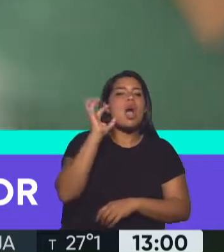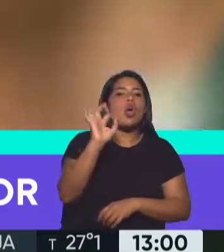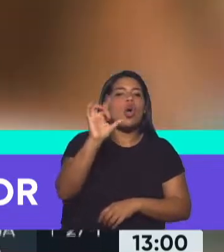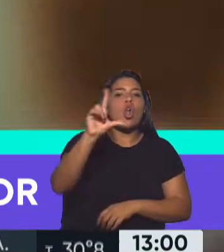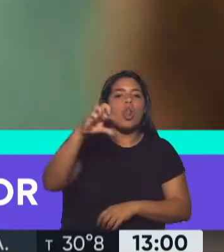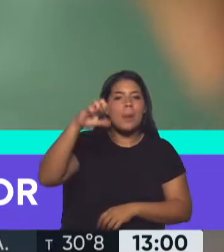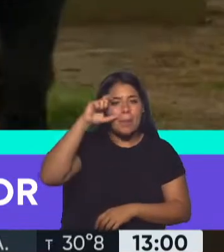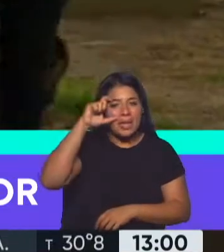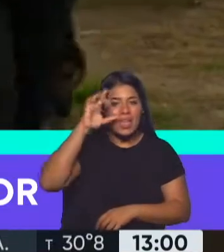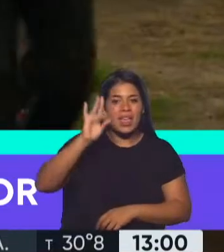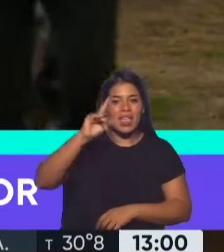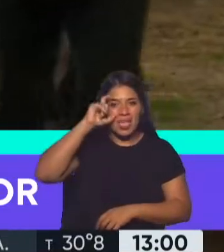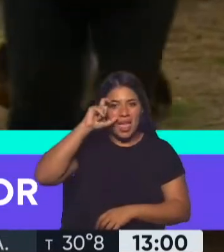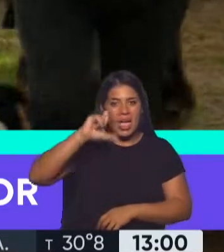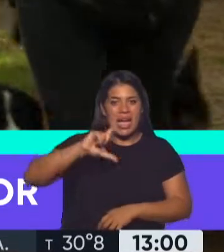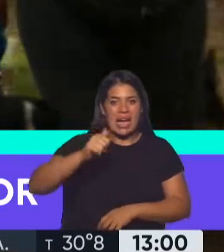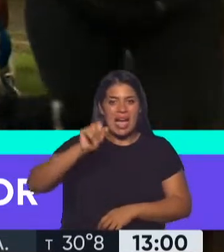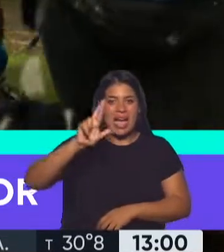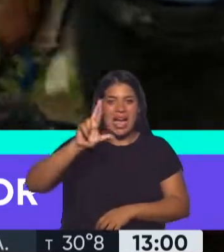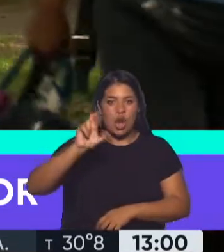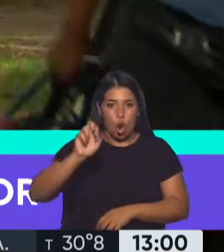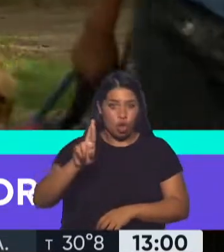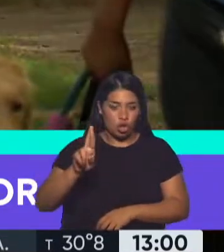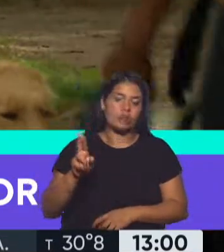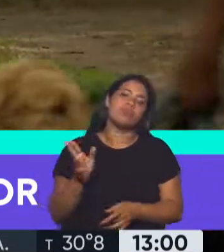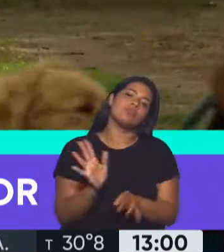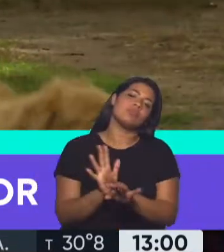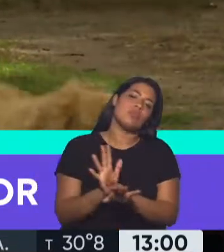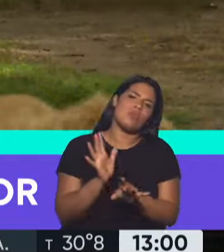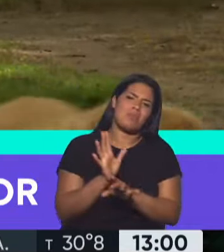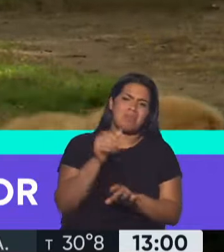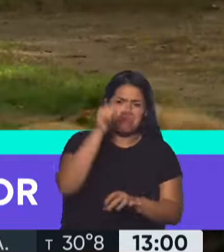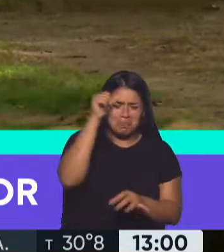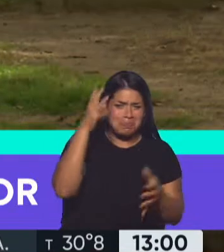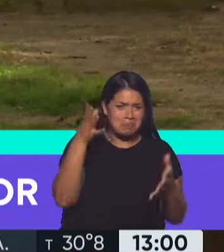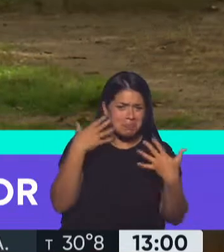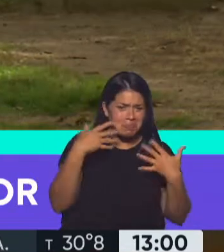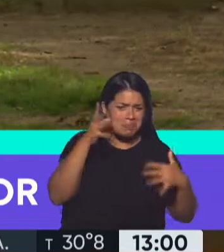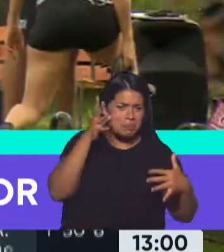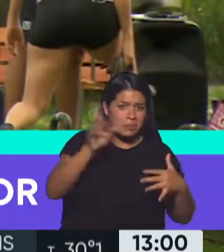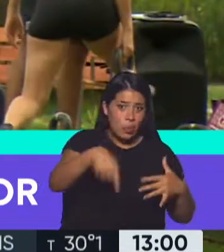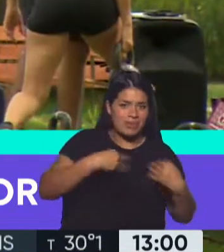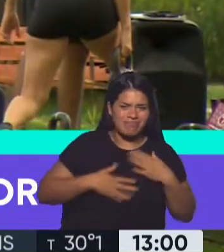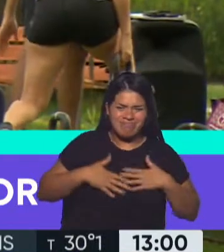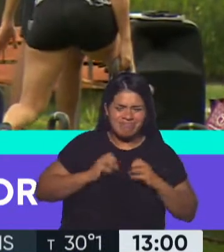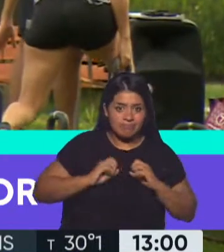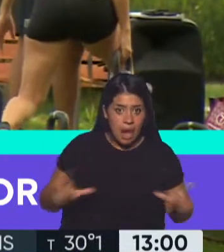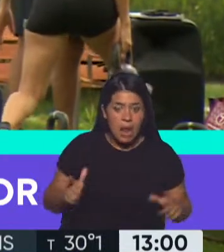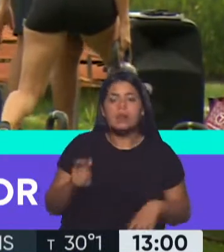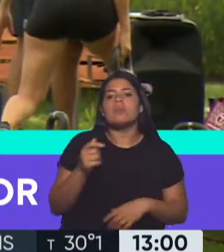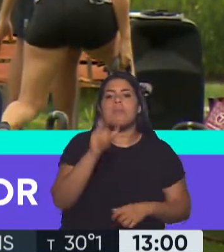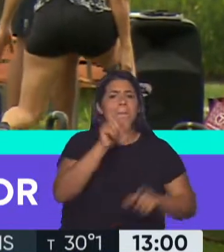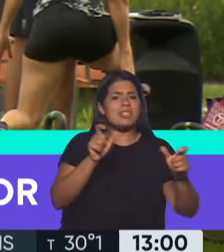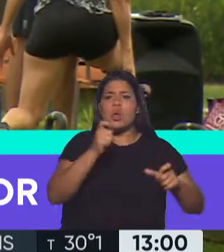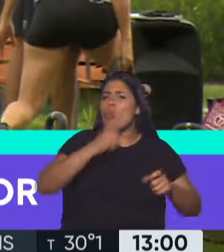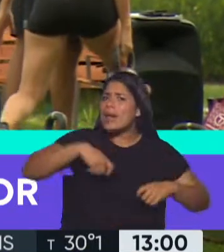insolación. Hay dos tipos de este tipo de emergencias, golpe de calor. Una es la que se da en el ejercicio, o sea, una persona joven, un atleta o